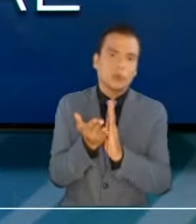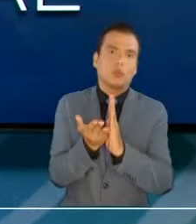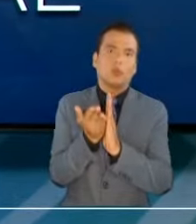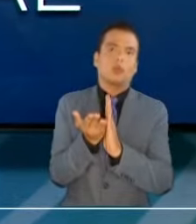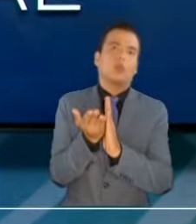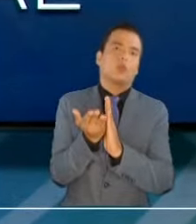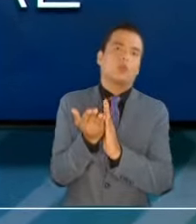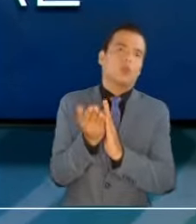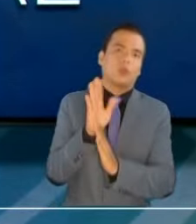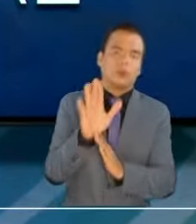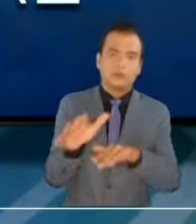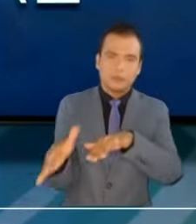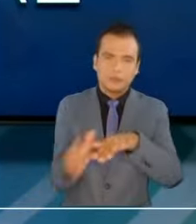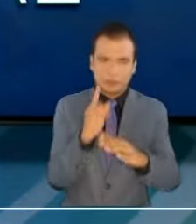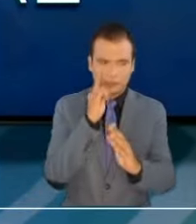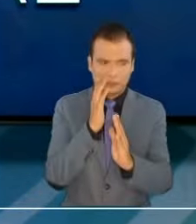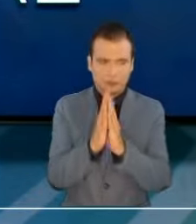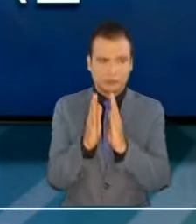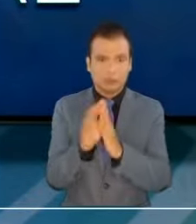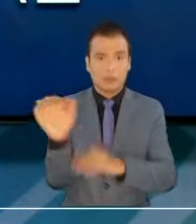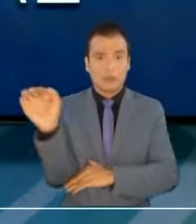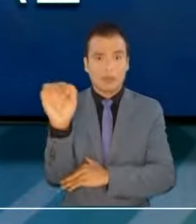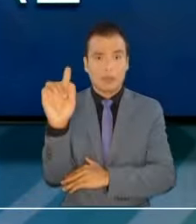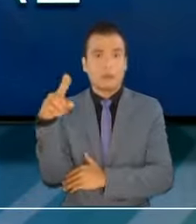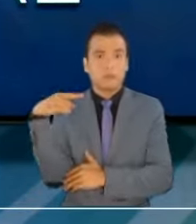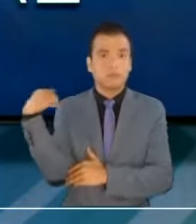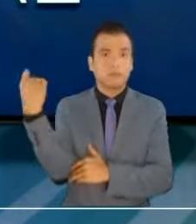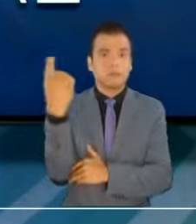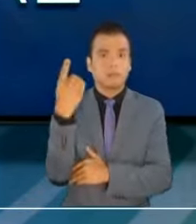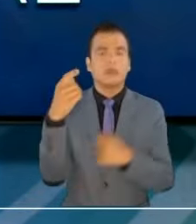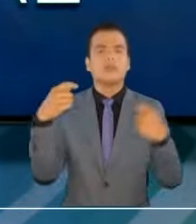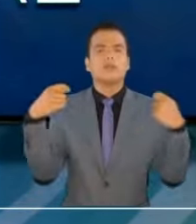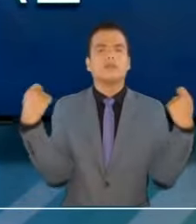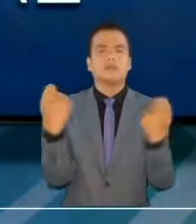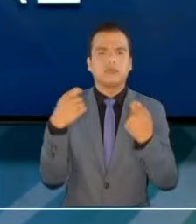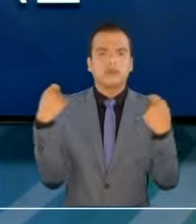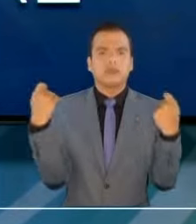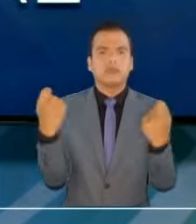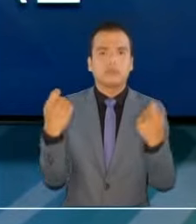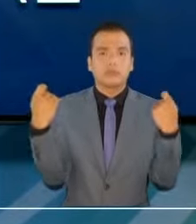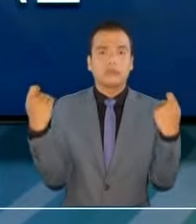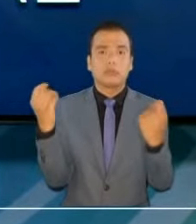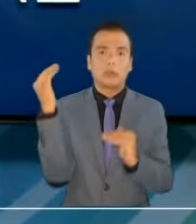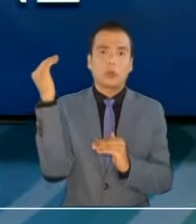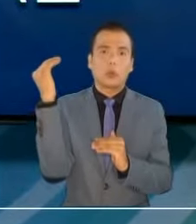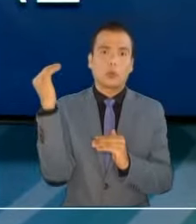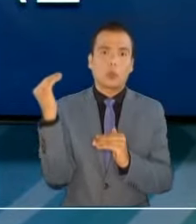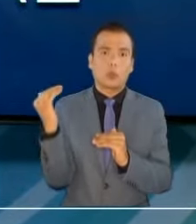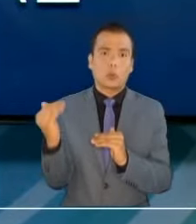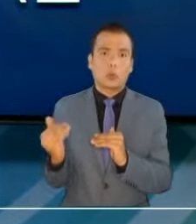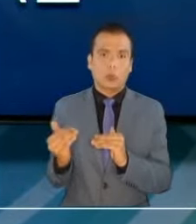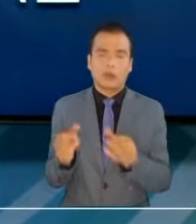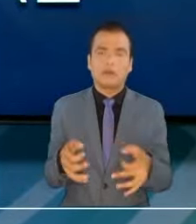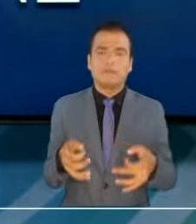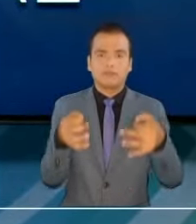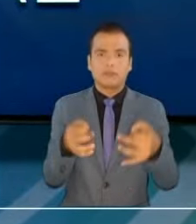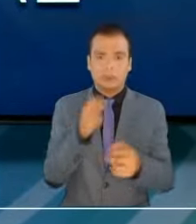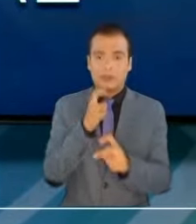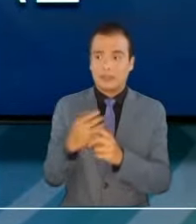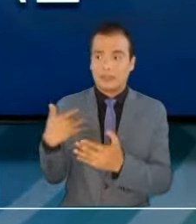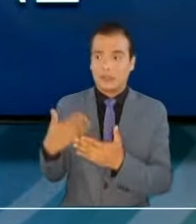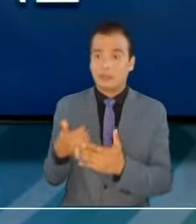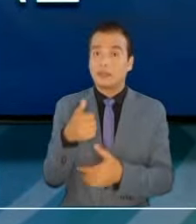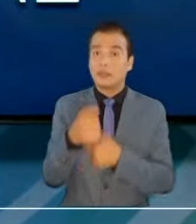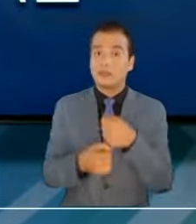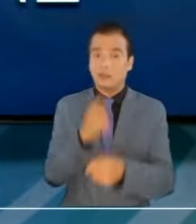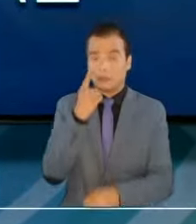Y miren, la venta de vehículos de combustión en Colombia atraviesa uno de sus momentos más difíciles de la última década. A junio del